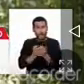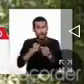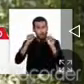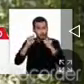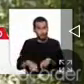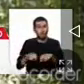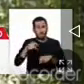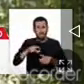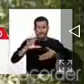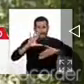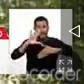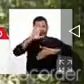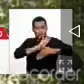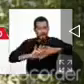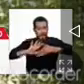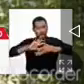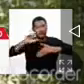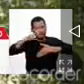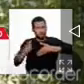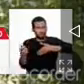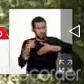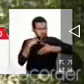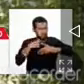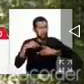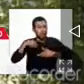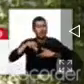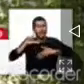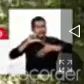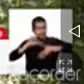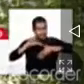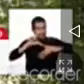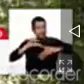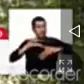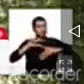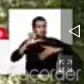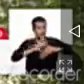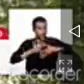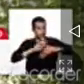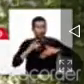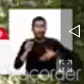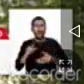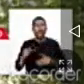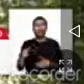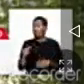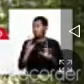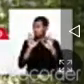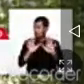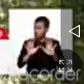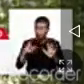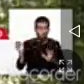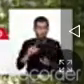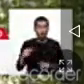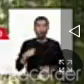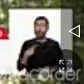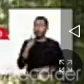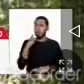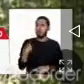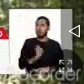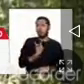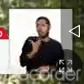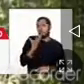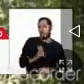posibles del Pacífico, en particular en América Latina. No se trata, amigos, de ver cómo somos